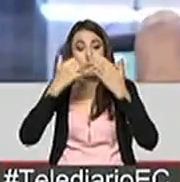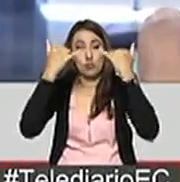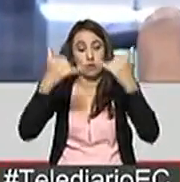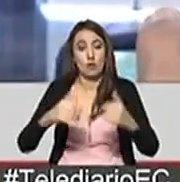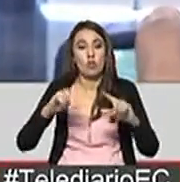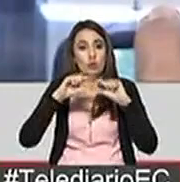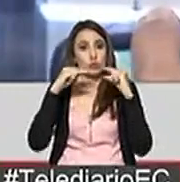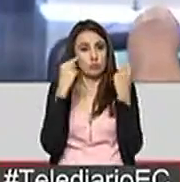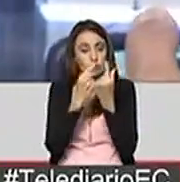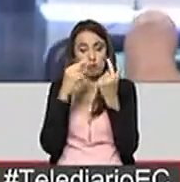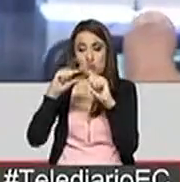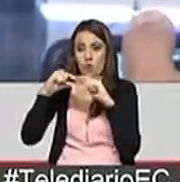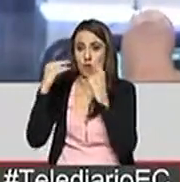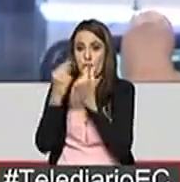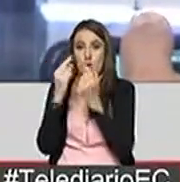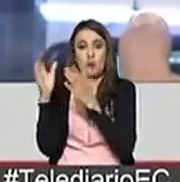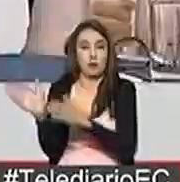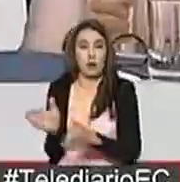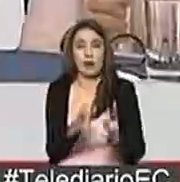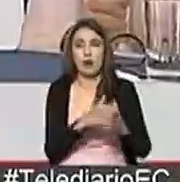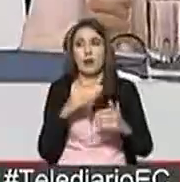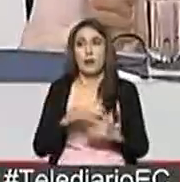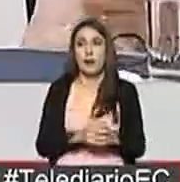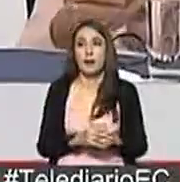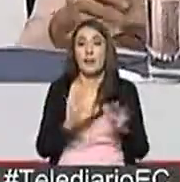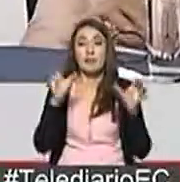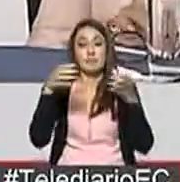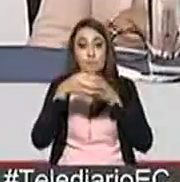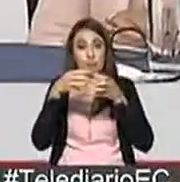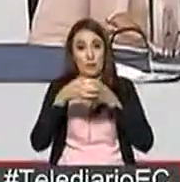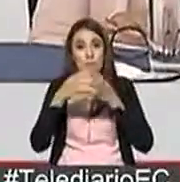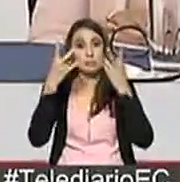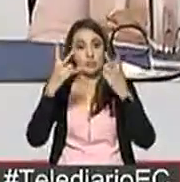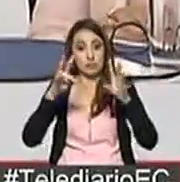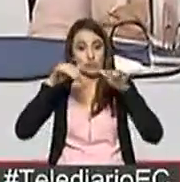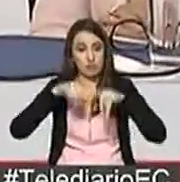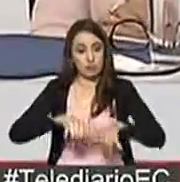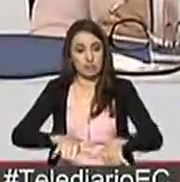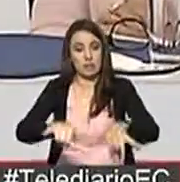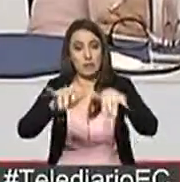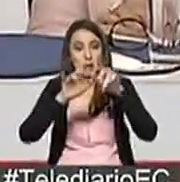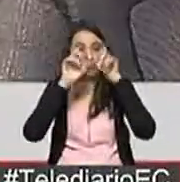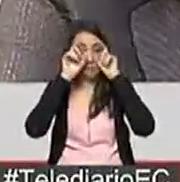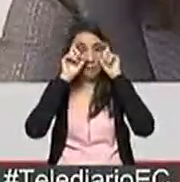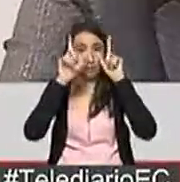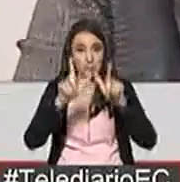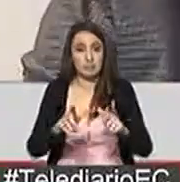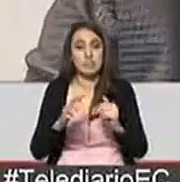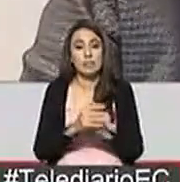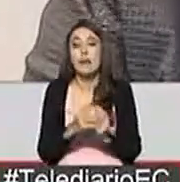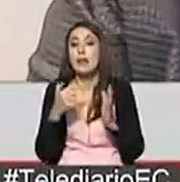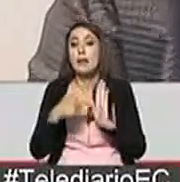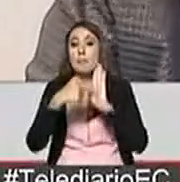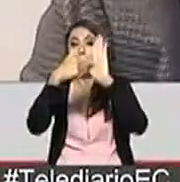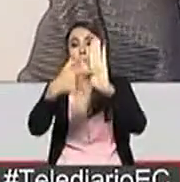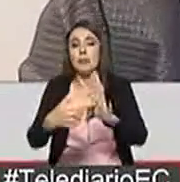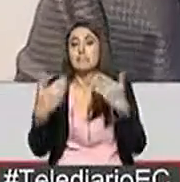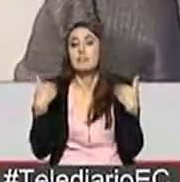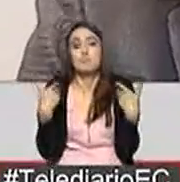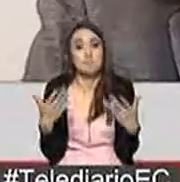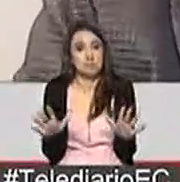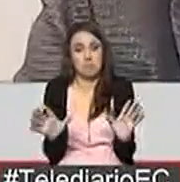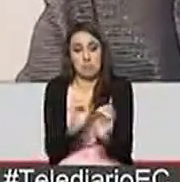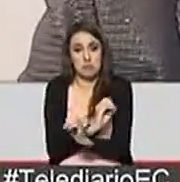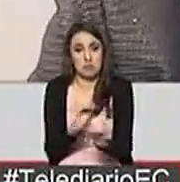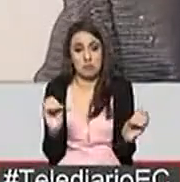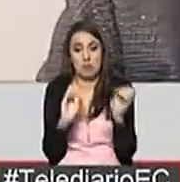de los municipios del país. En la comisión también fue recibido el fiscal subrogante Wilson Toainga, quien no presentó mayores observaciones a la enmienda